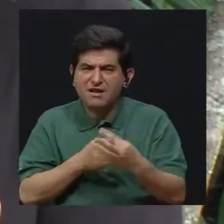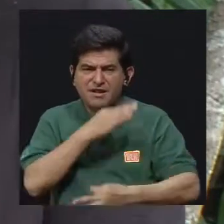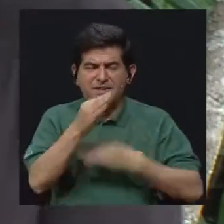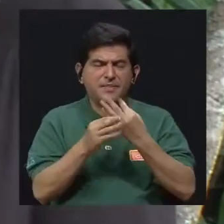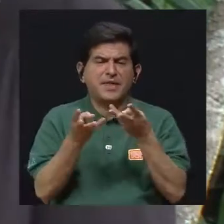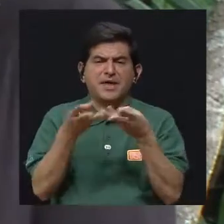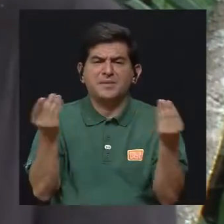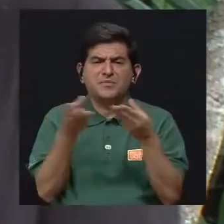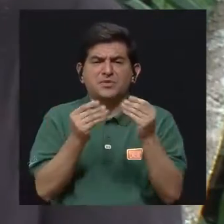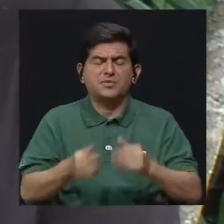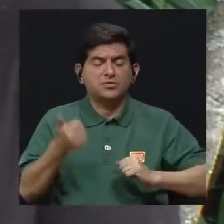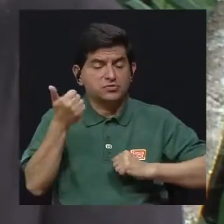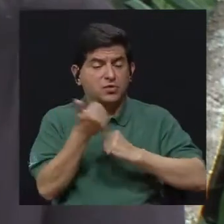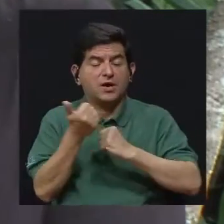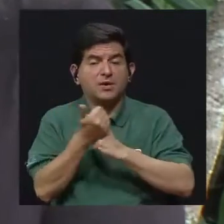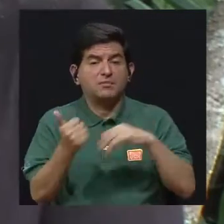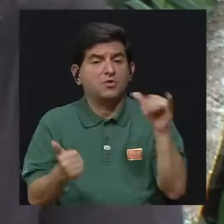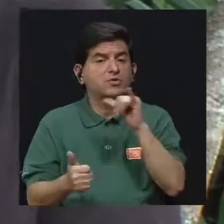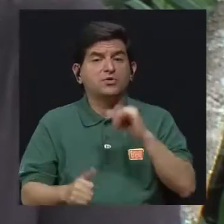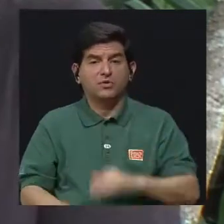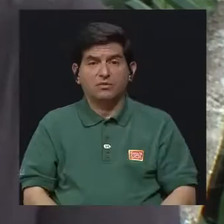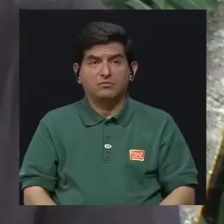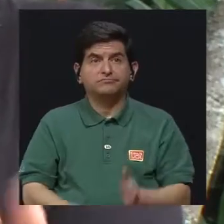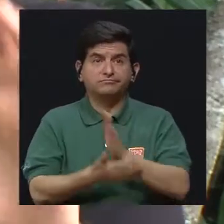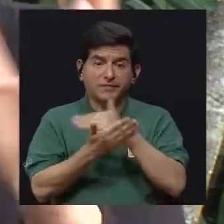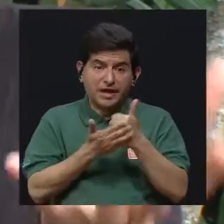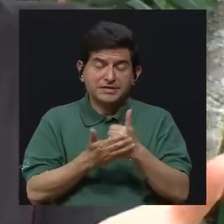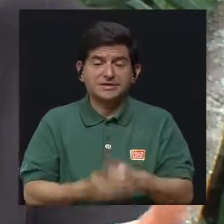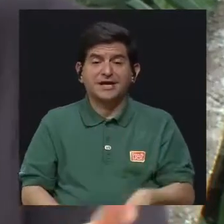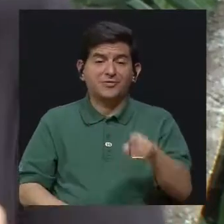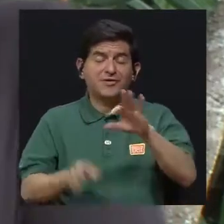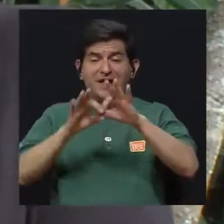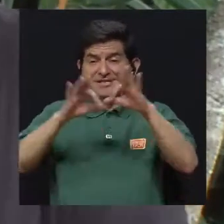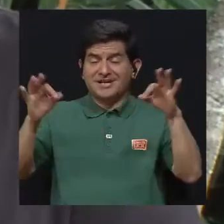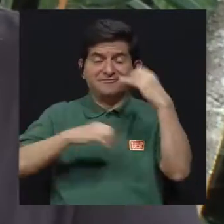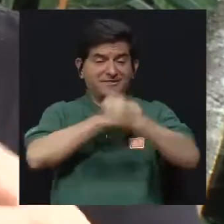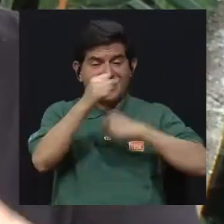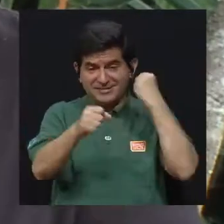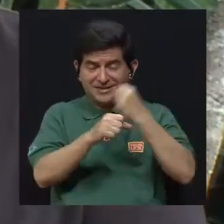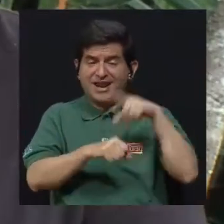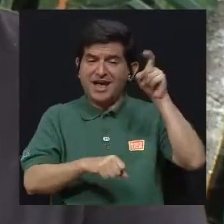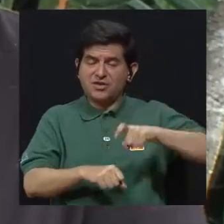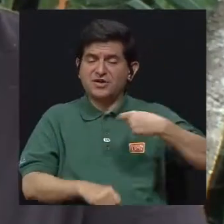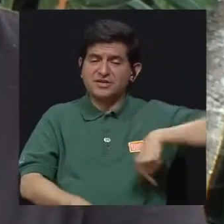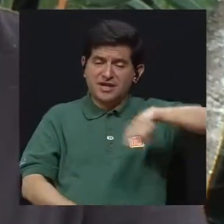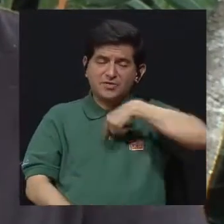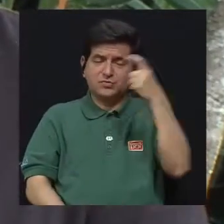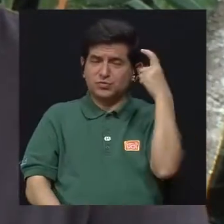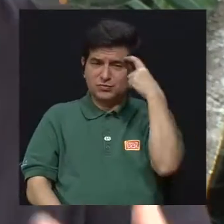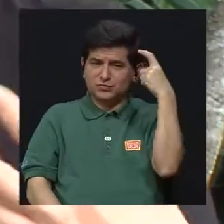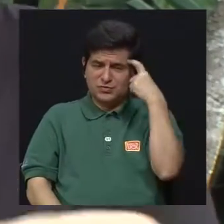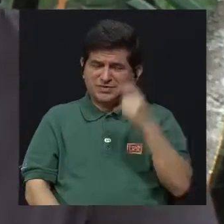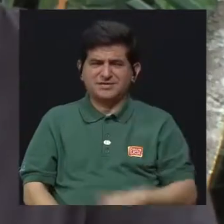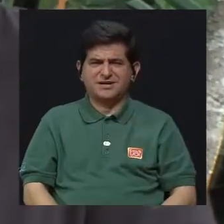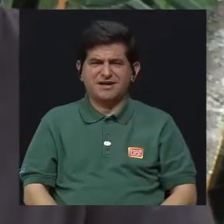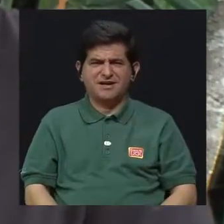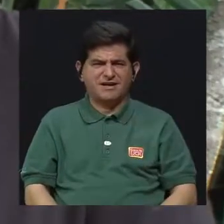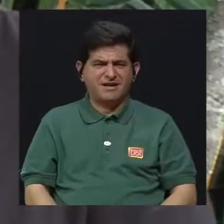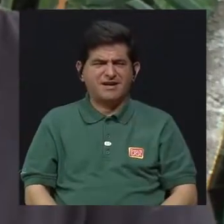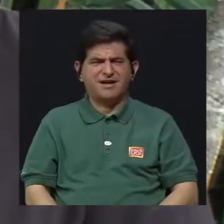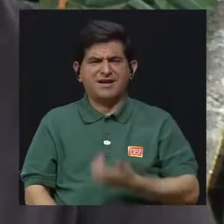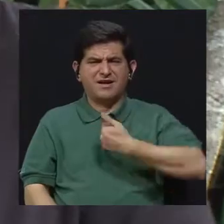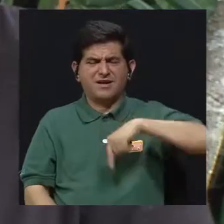tipos de producción estamos apoyando también. Es uh-huh. algo en lo que este lema de este año debería ponernos uh-huh. a pensar, de dónde